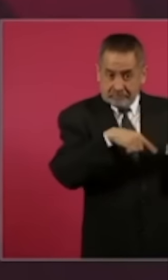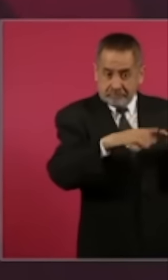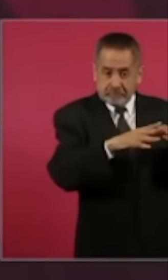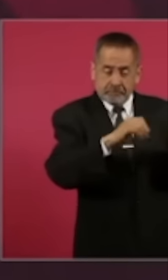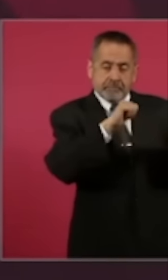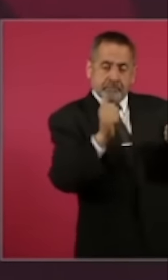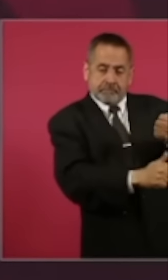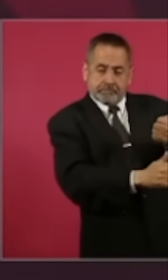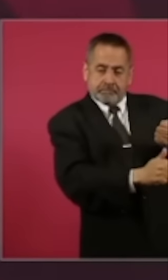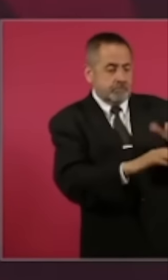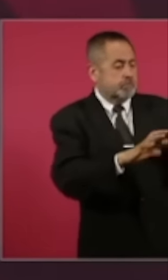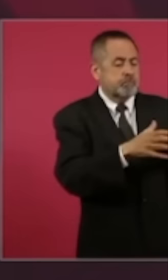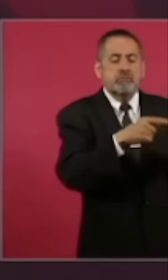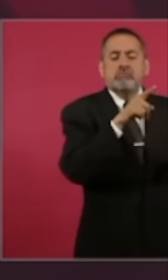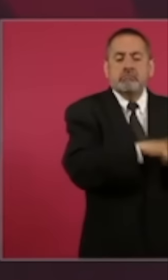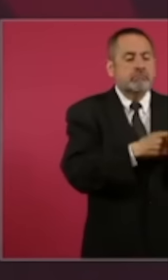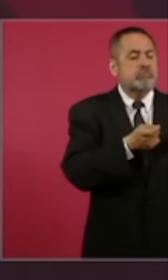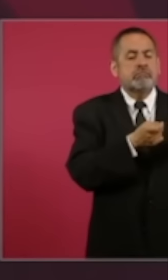de